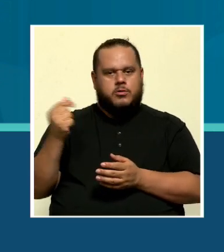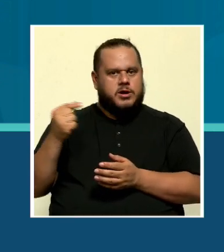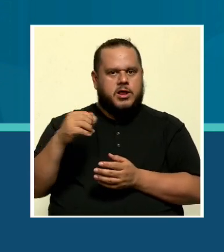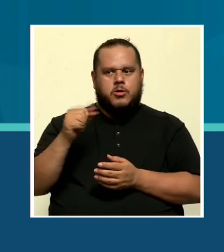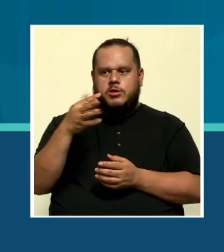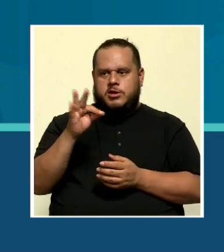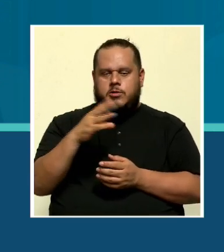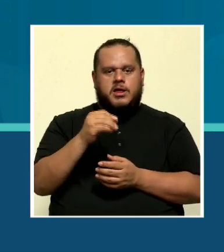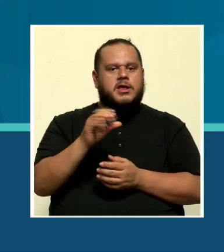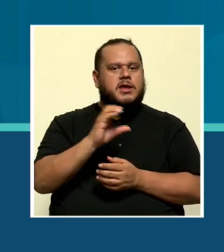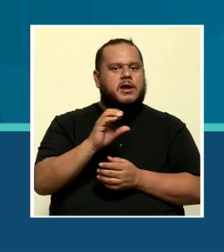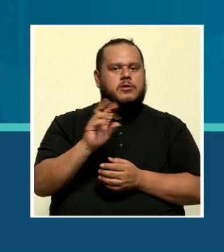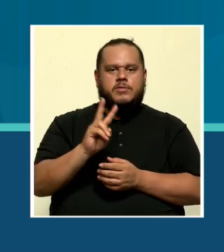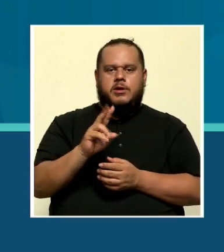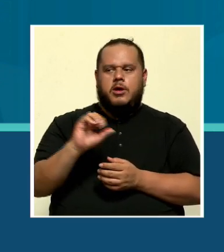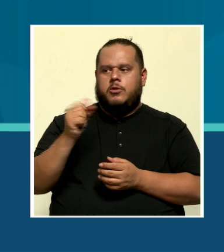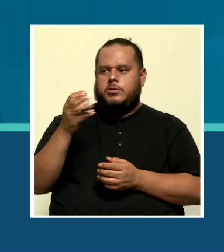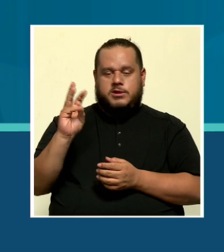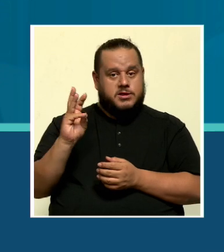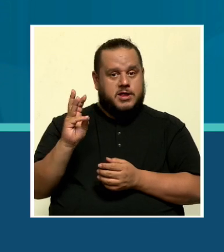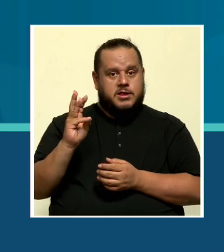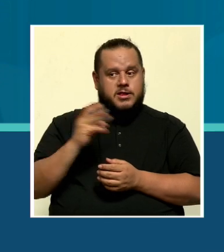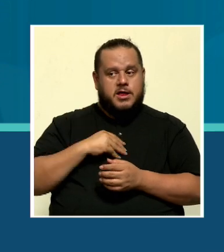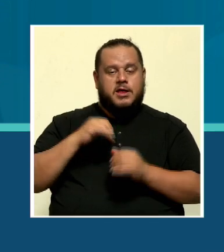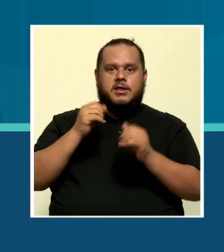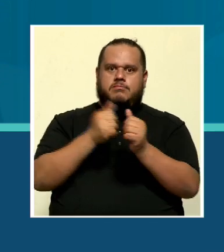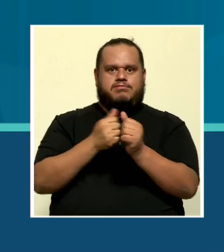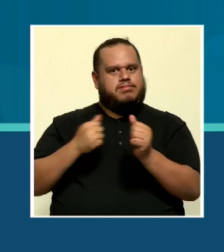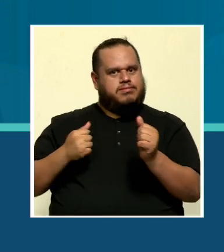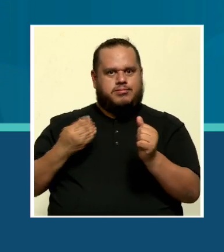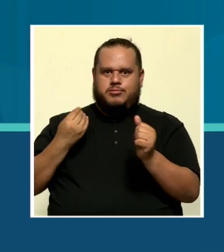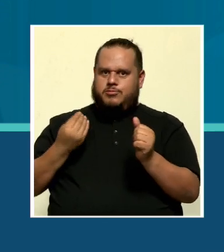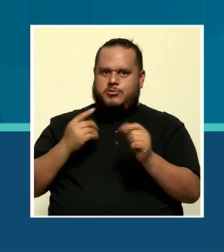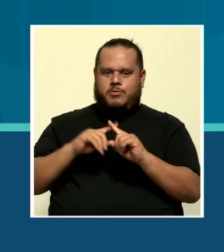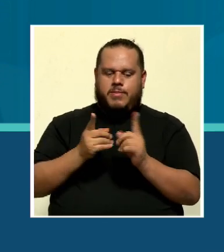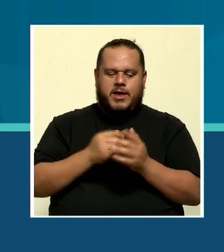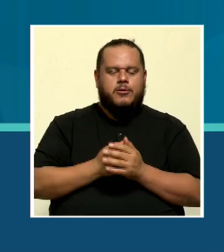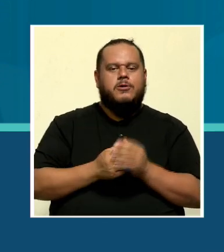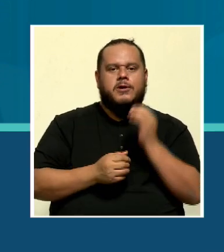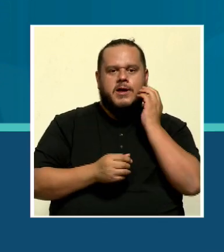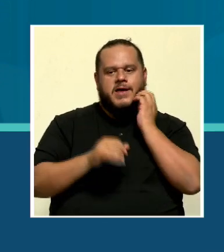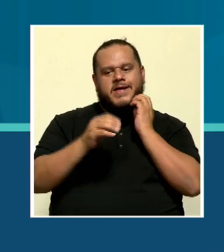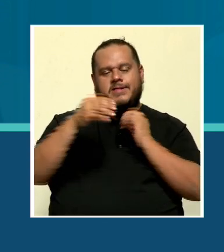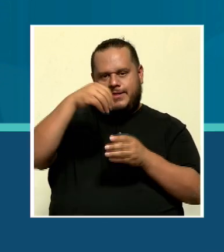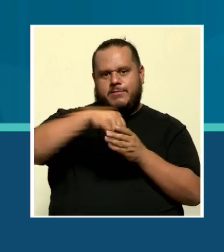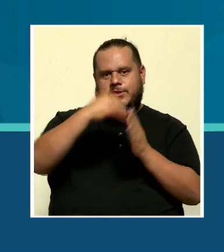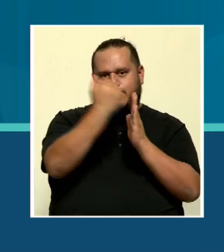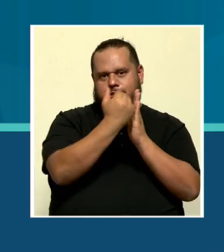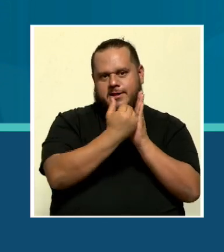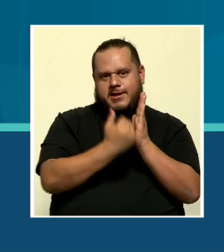y Carlos Villarreal con 16 se quedaron bastante atrás, pero están en este ranking.